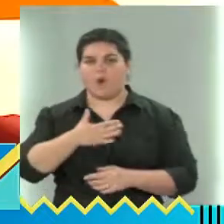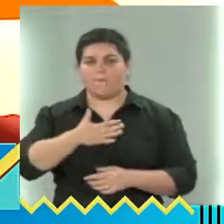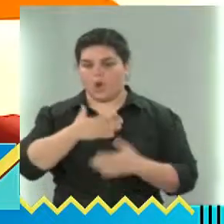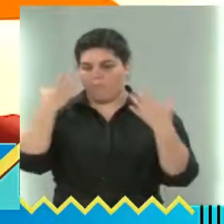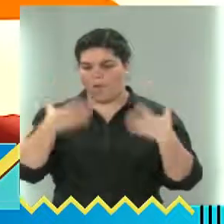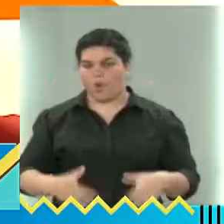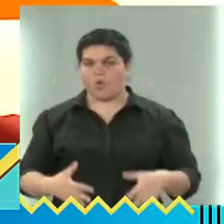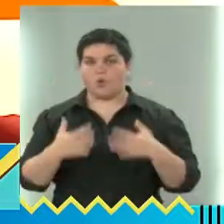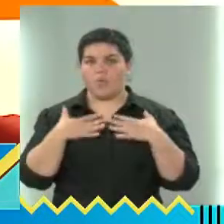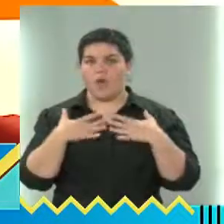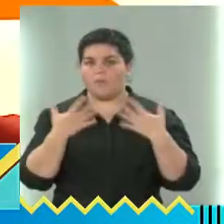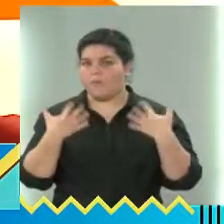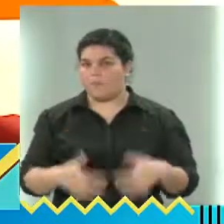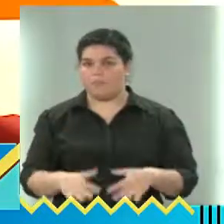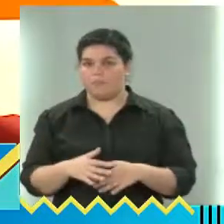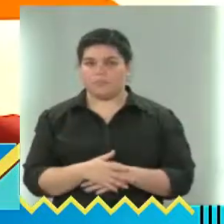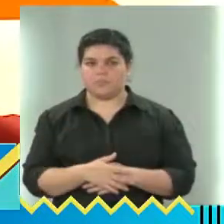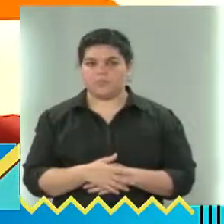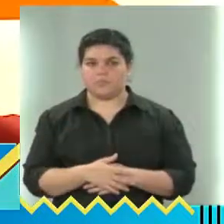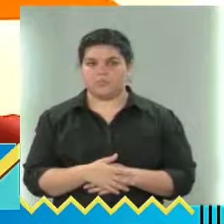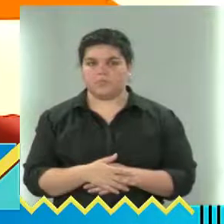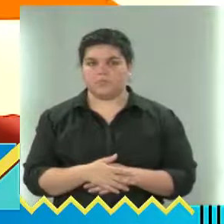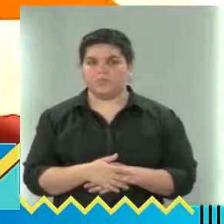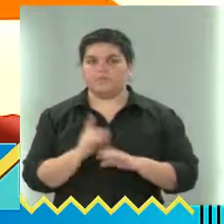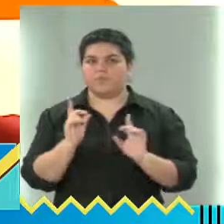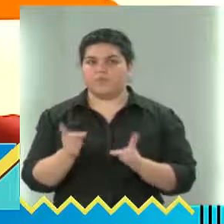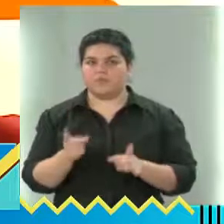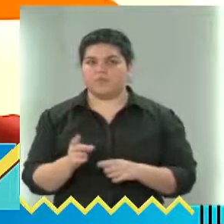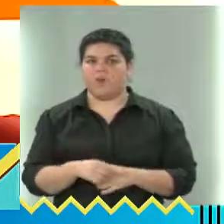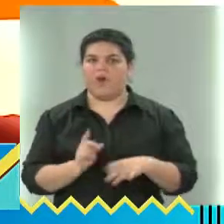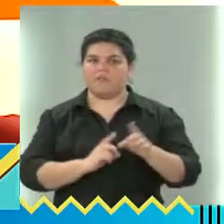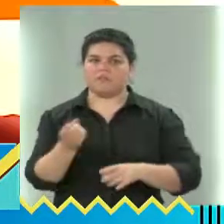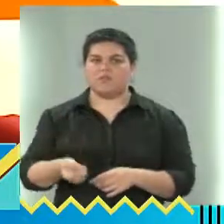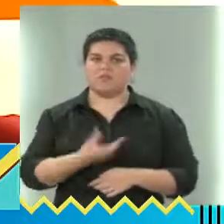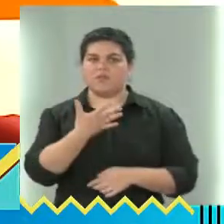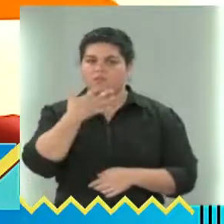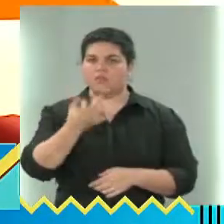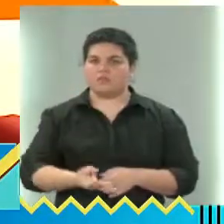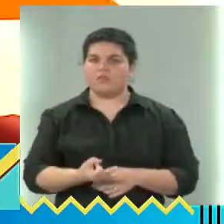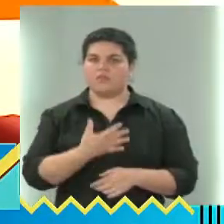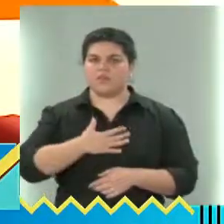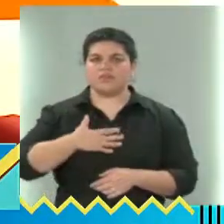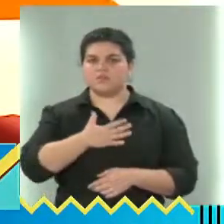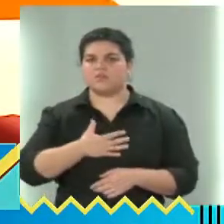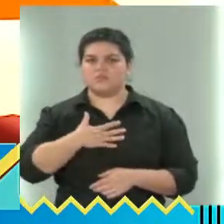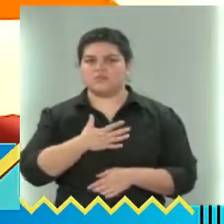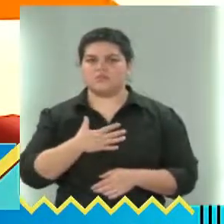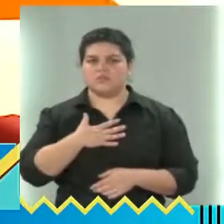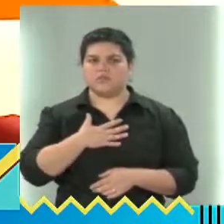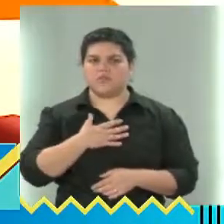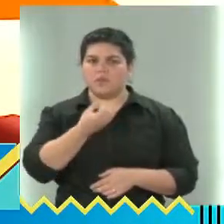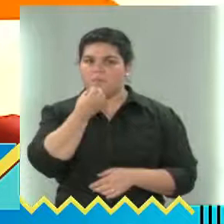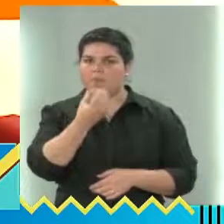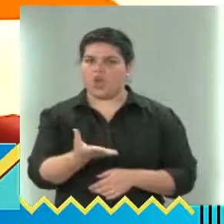doctor. Muchas de las personas que realizan la donación de sangre vuelven porque realmente sienten sentirse mejor, pero